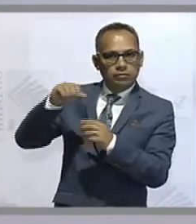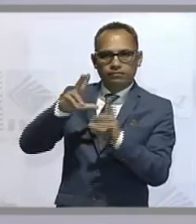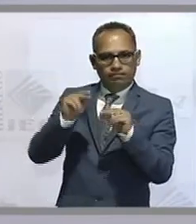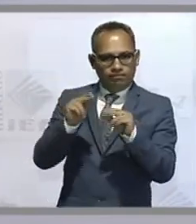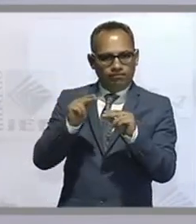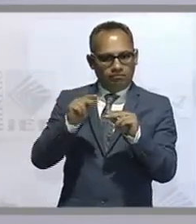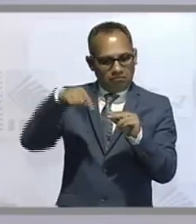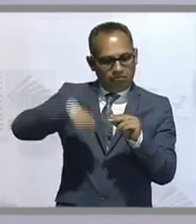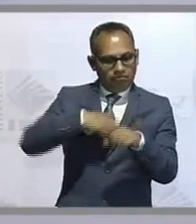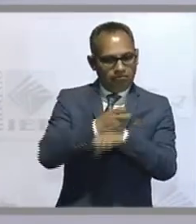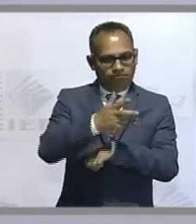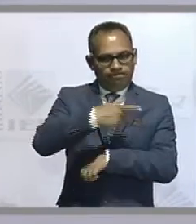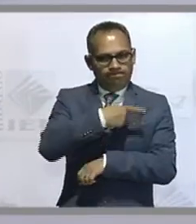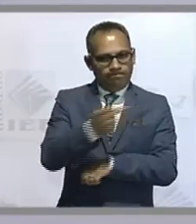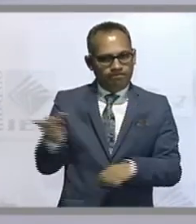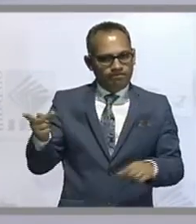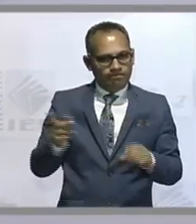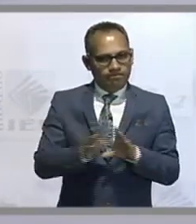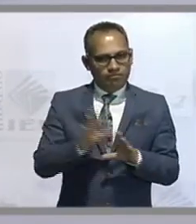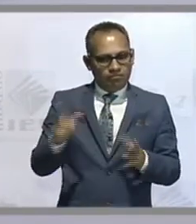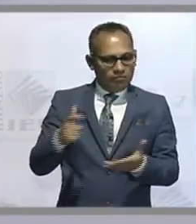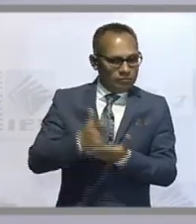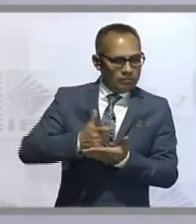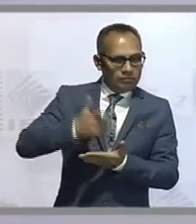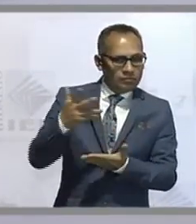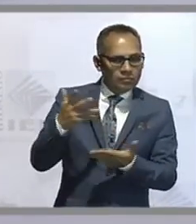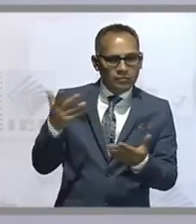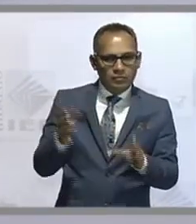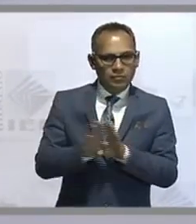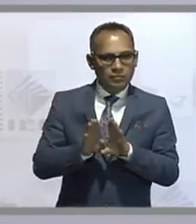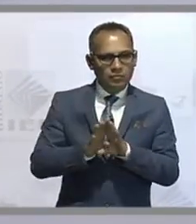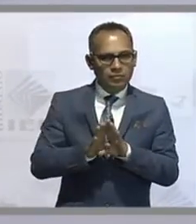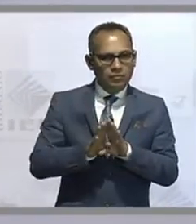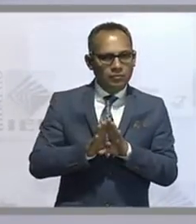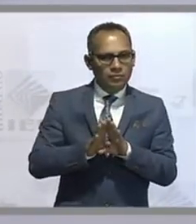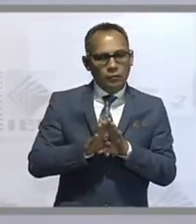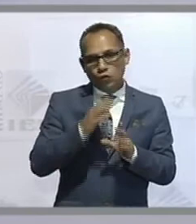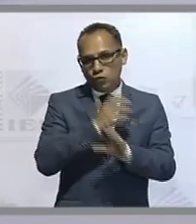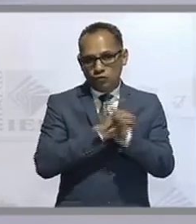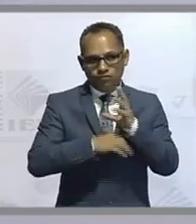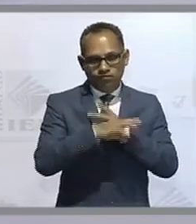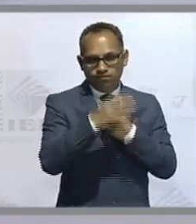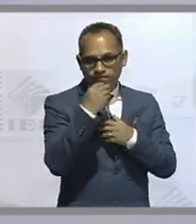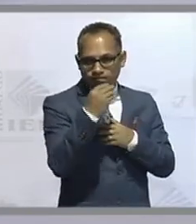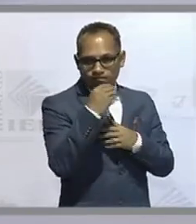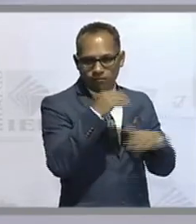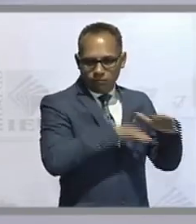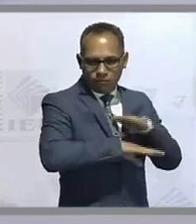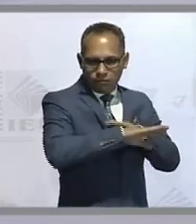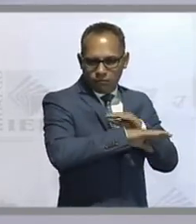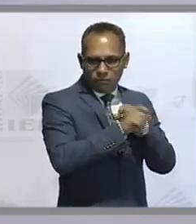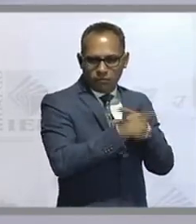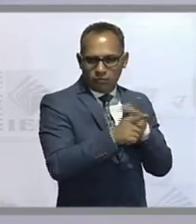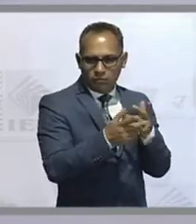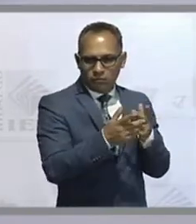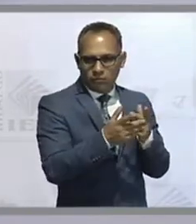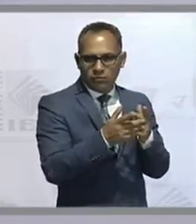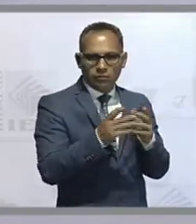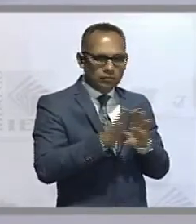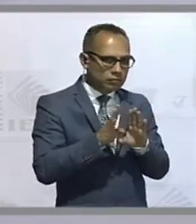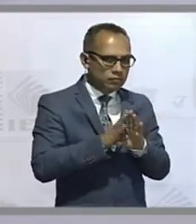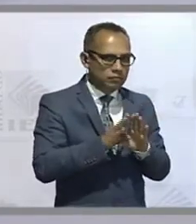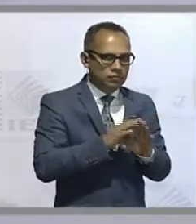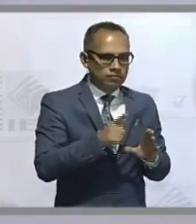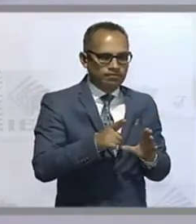tipo de precios en los combustibles los precios de la canasta básica se han elevado al grado de que la mayor parte de la gente no